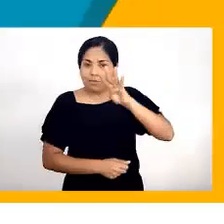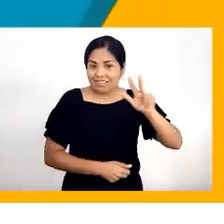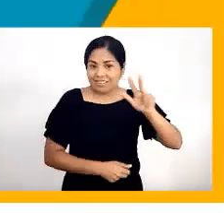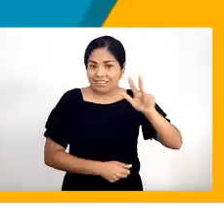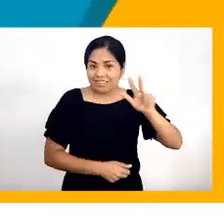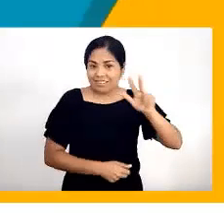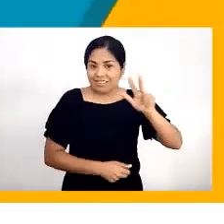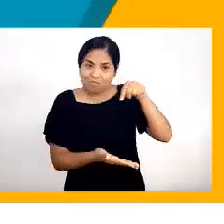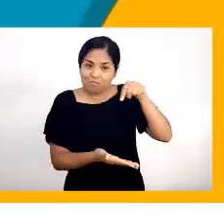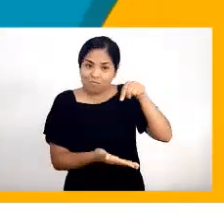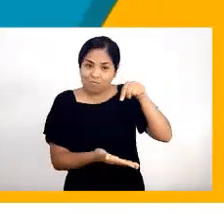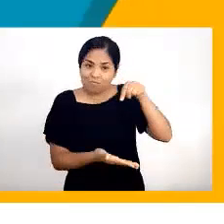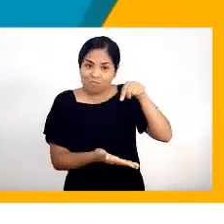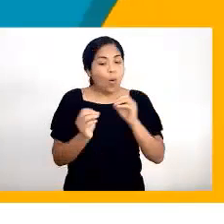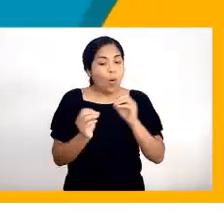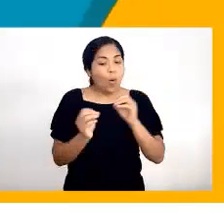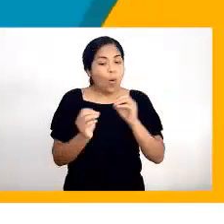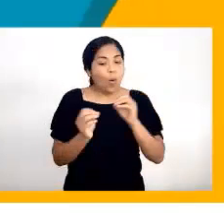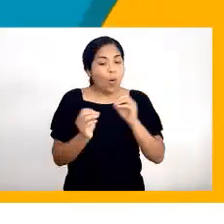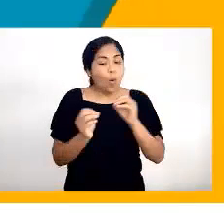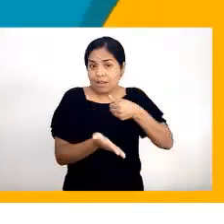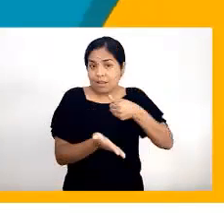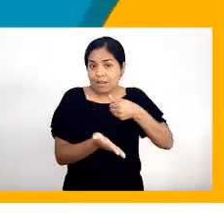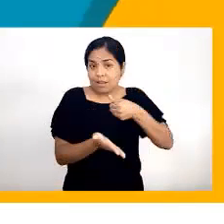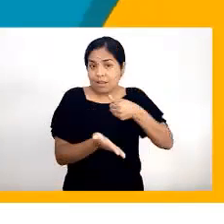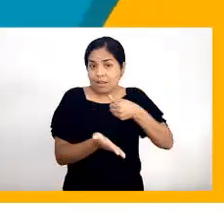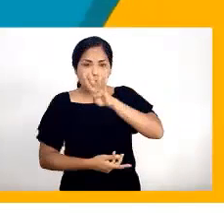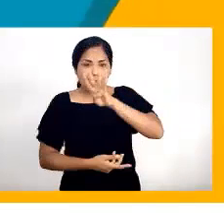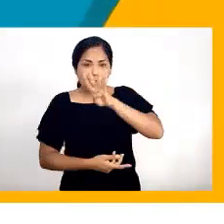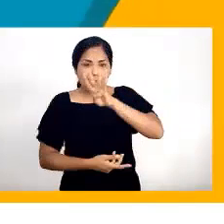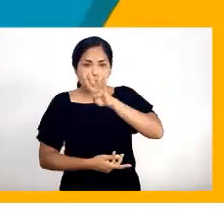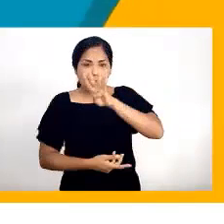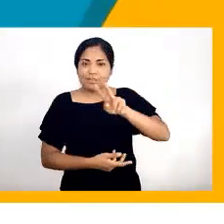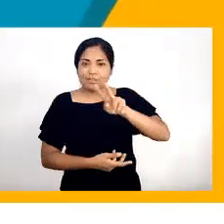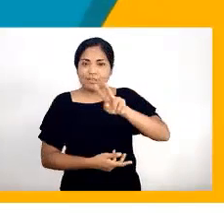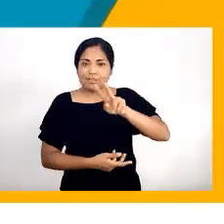0800-74-333 eligiendo la opción 2 o a nuestra línea fija con costo al